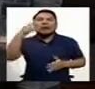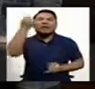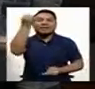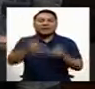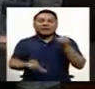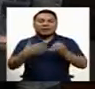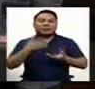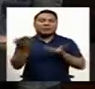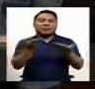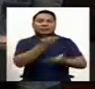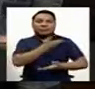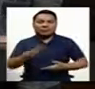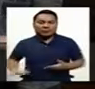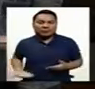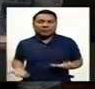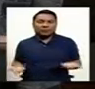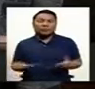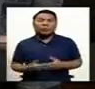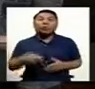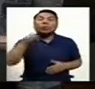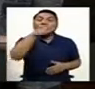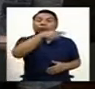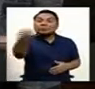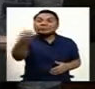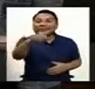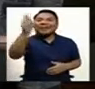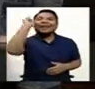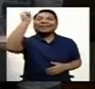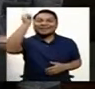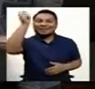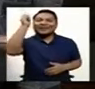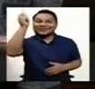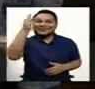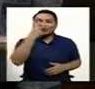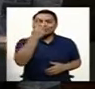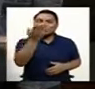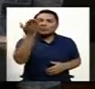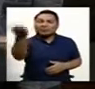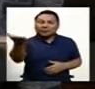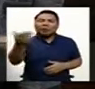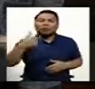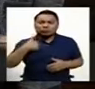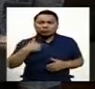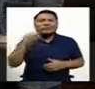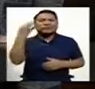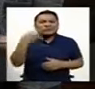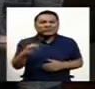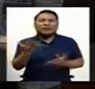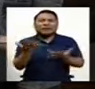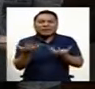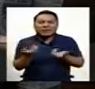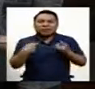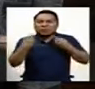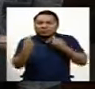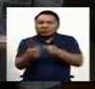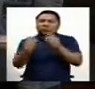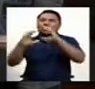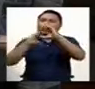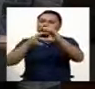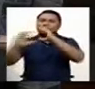mandato. Ustedes han sido testigos de la disposición al diálogo con la que he